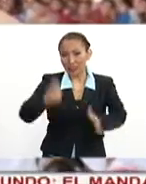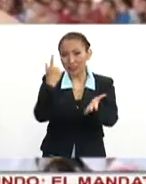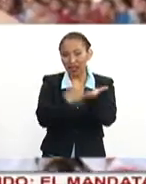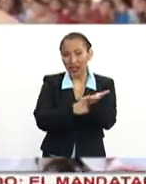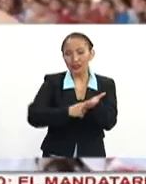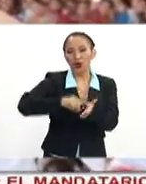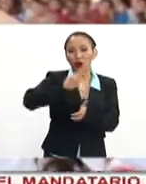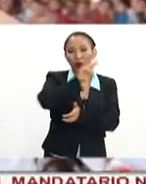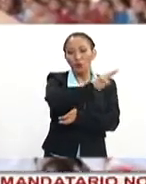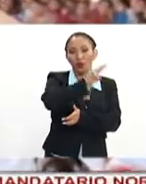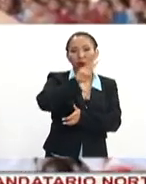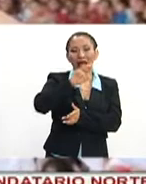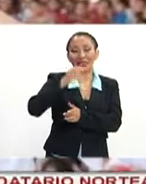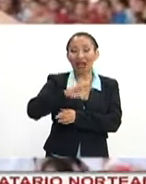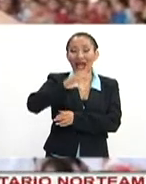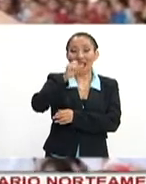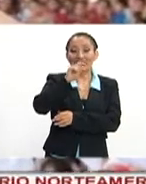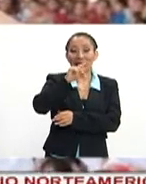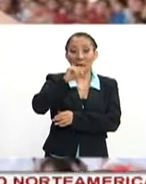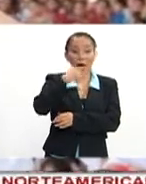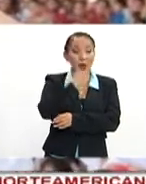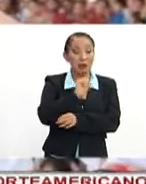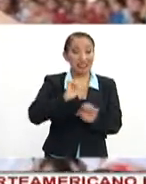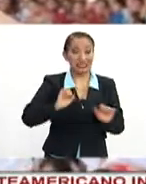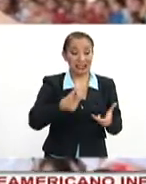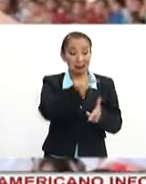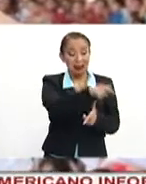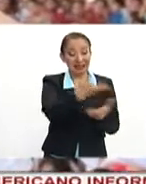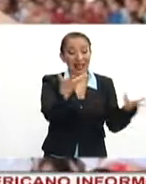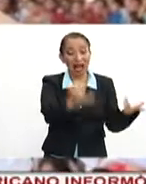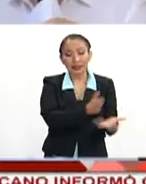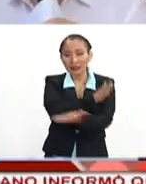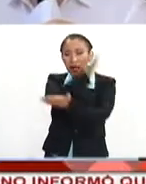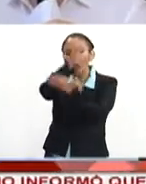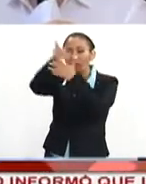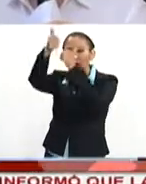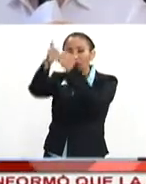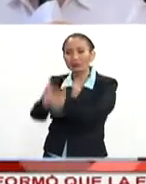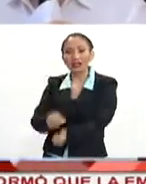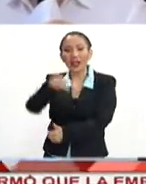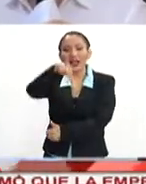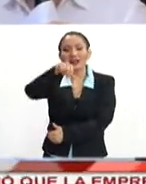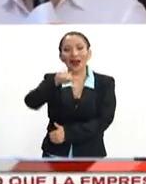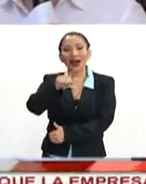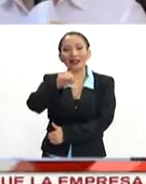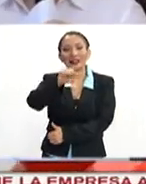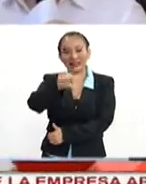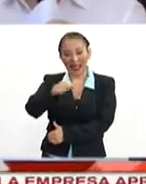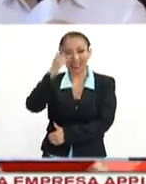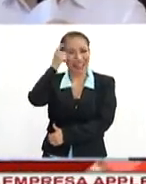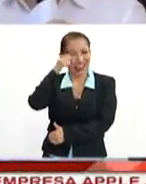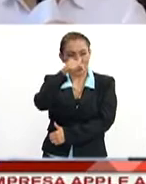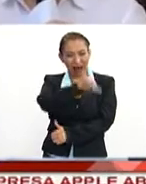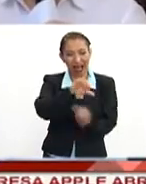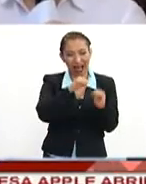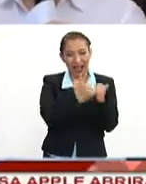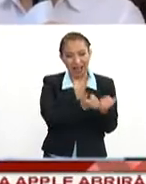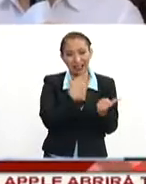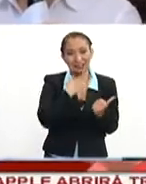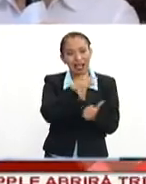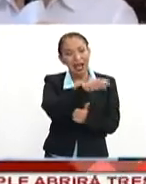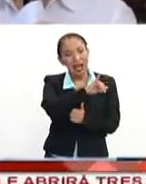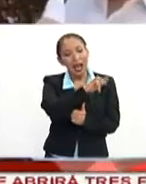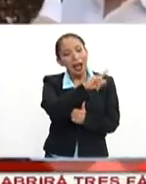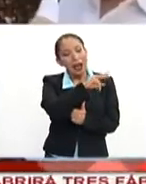Universidad Tecnológica de la Selva, es el primer chapaneco que realizará una estancia en la NASA. El director de la agencia, Javier